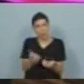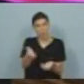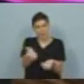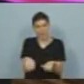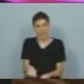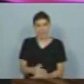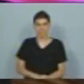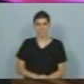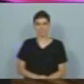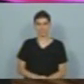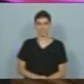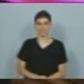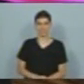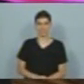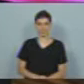¡No ves que se rompe!